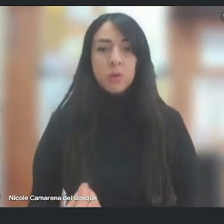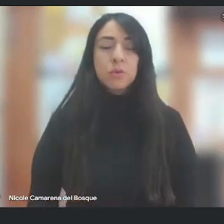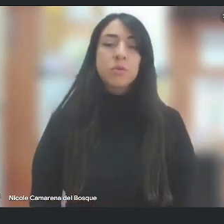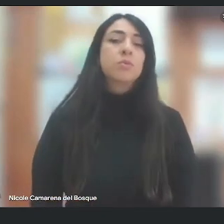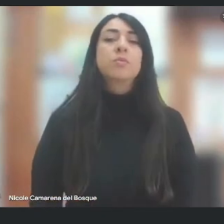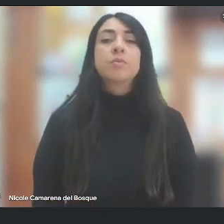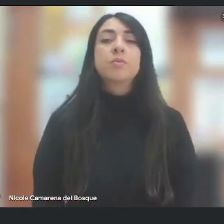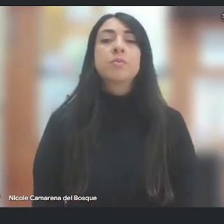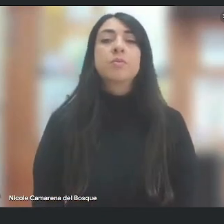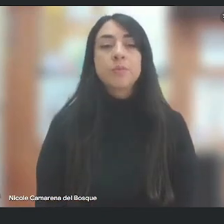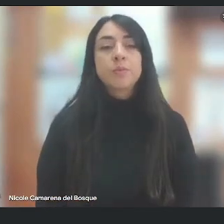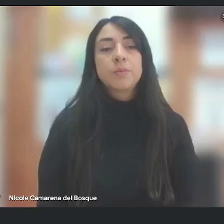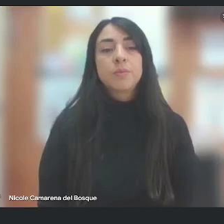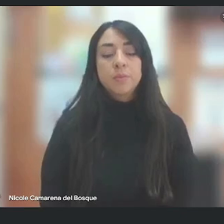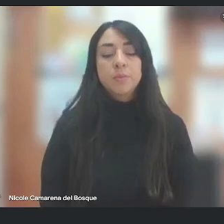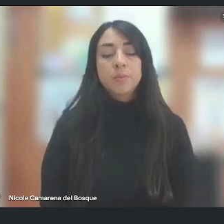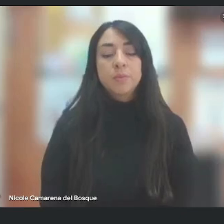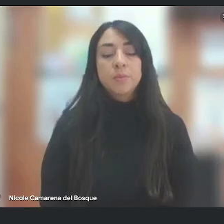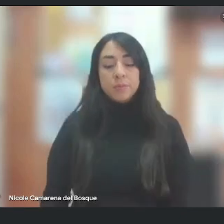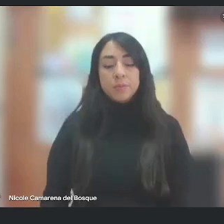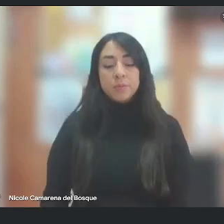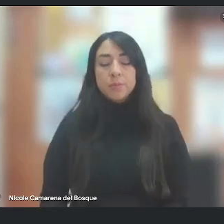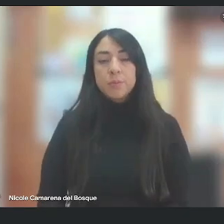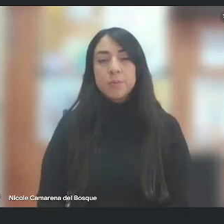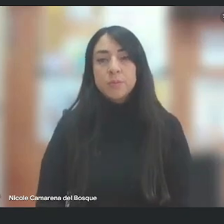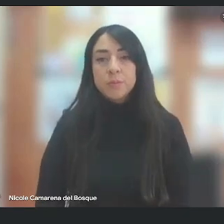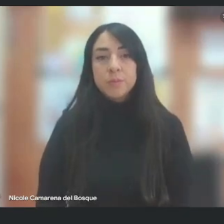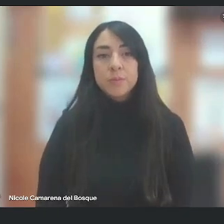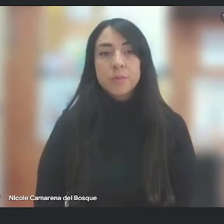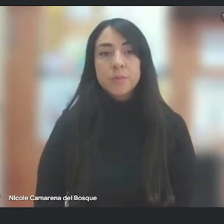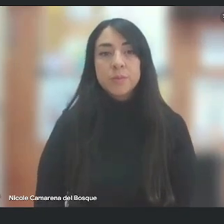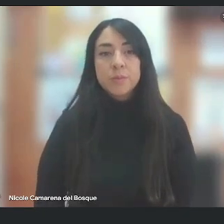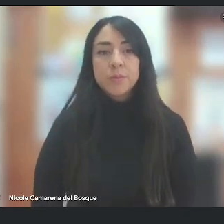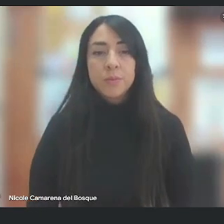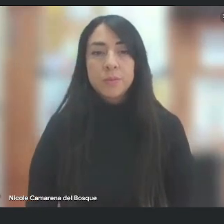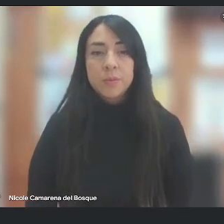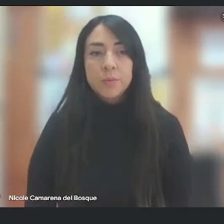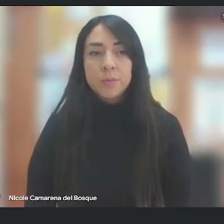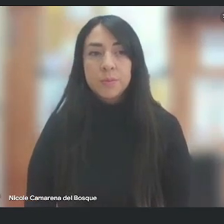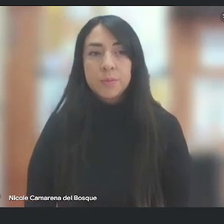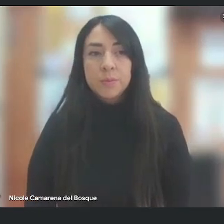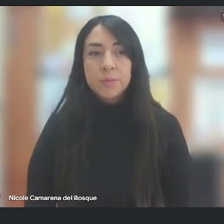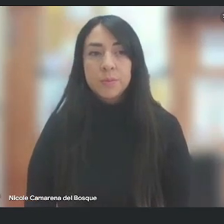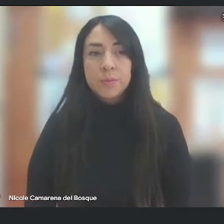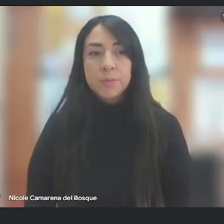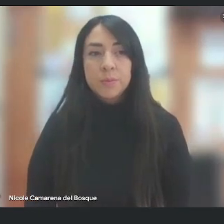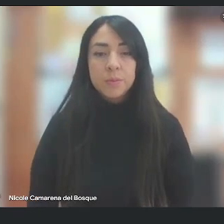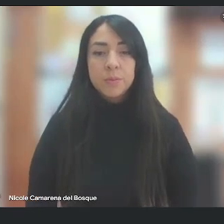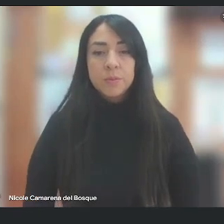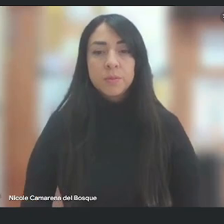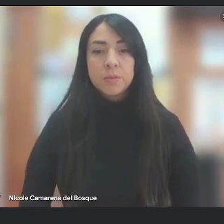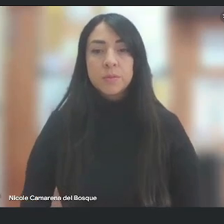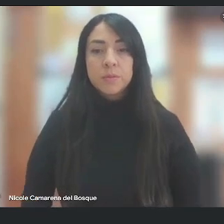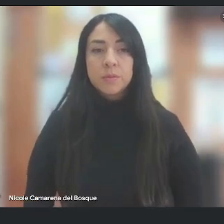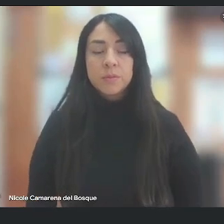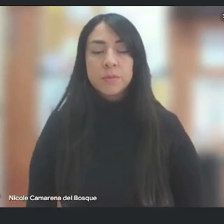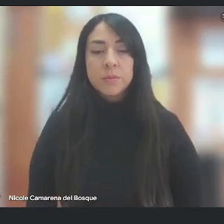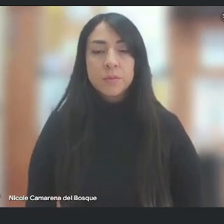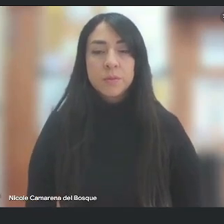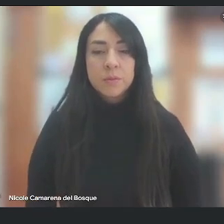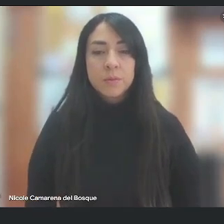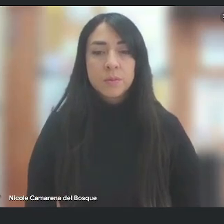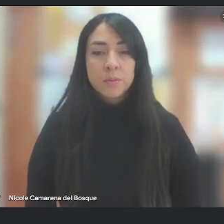tener relaciones afectivas o sexuales, si quieren tener una familia en el futuro. Hay personas que llegan a